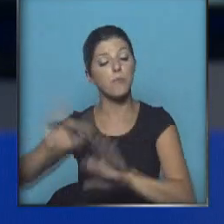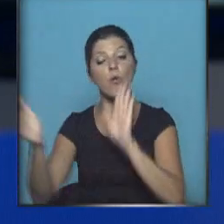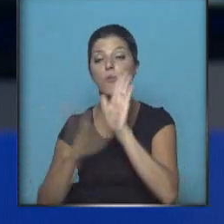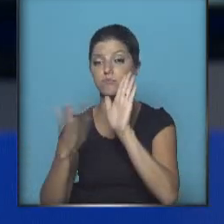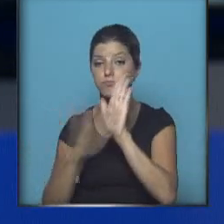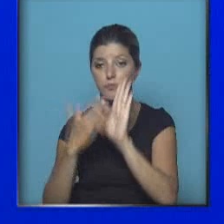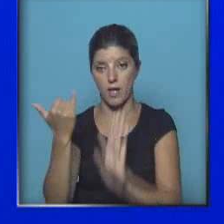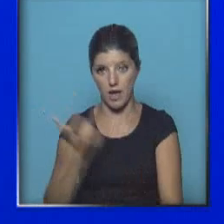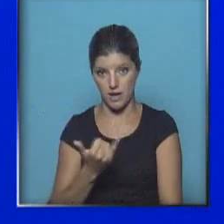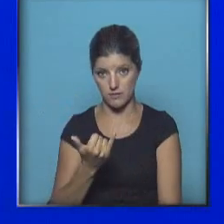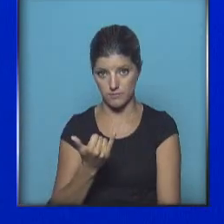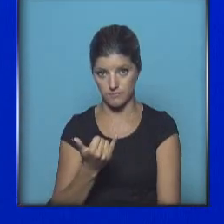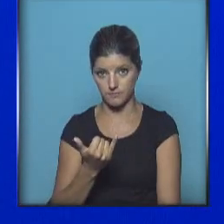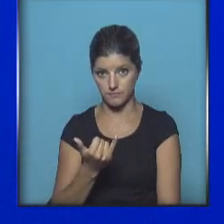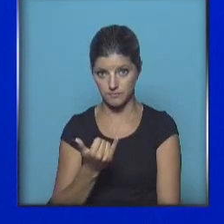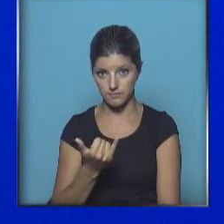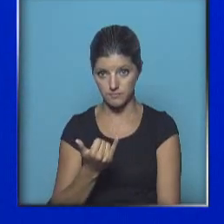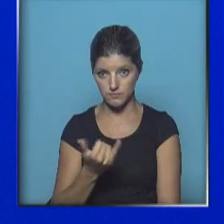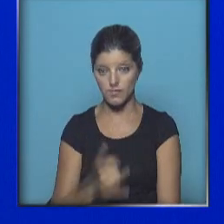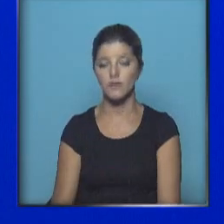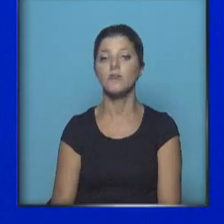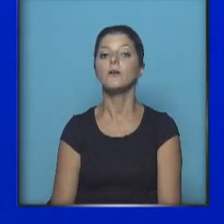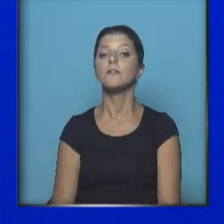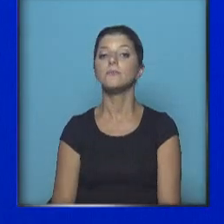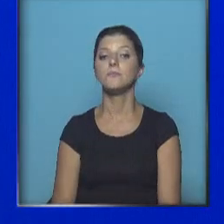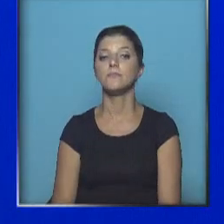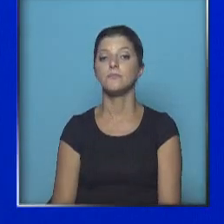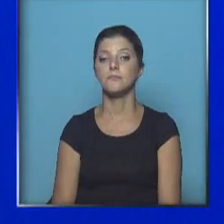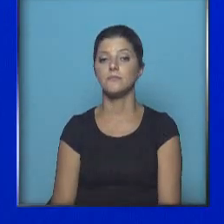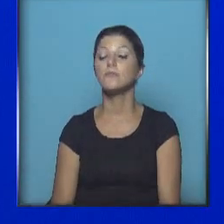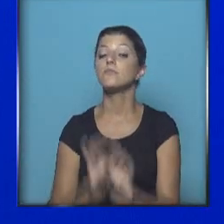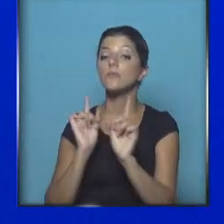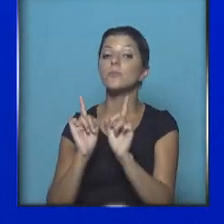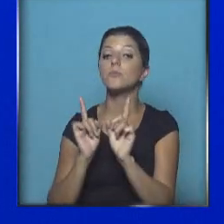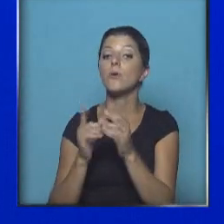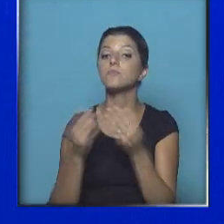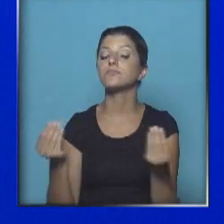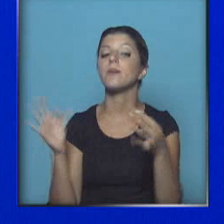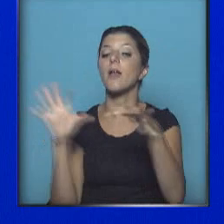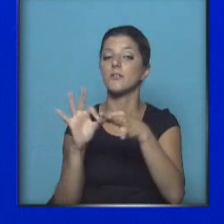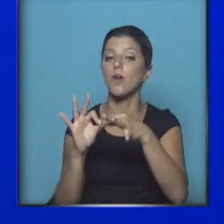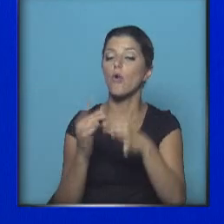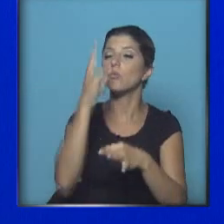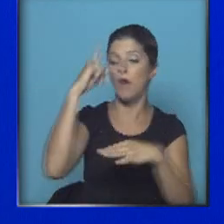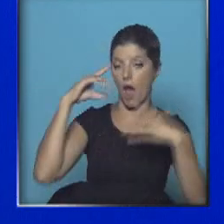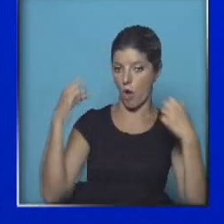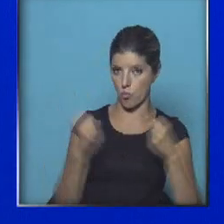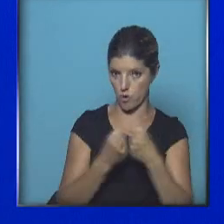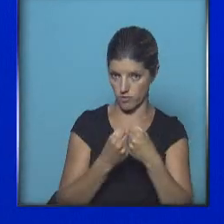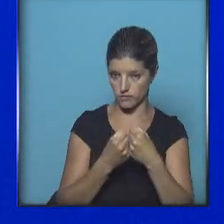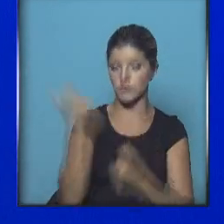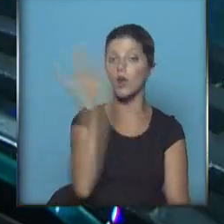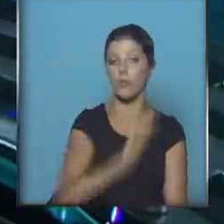fundamento serio, y eso tiene que ver con un acuerdo que hubo entre el